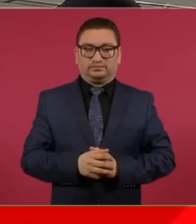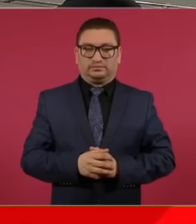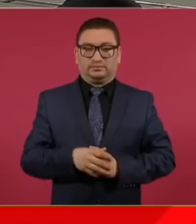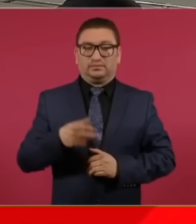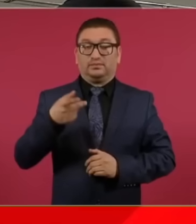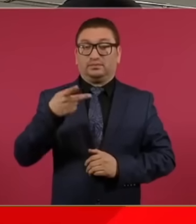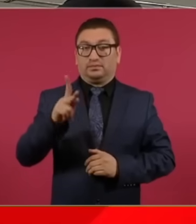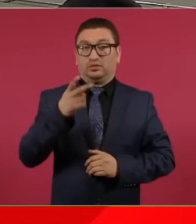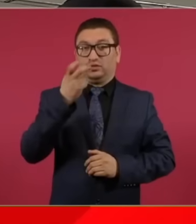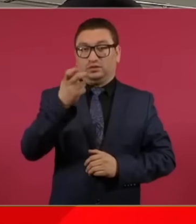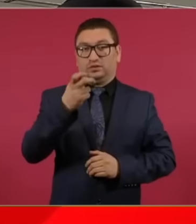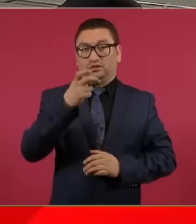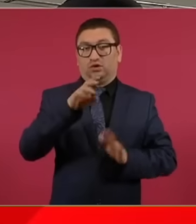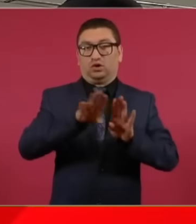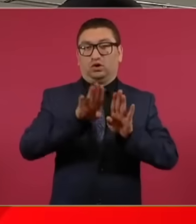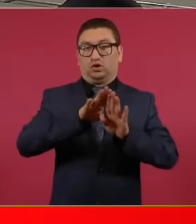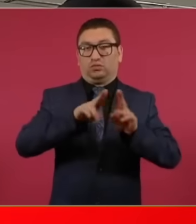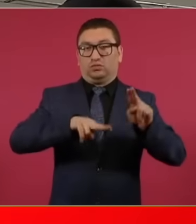Pero esta era la tendencia.